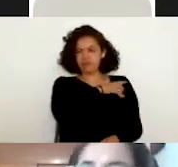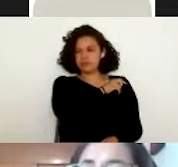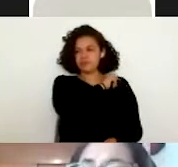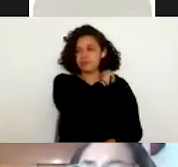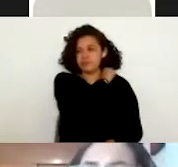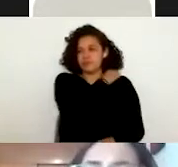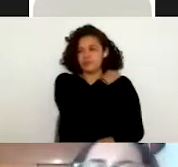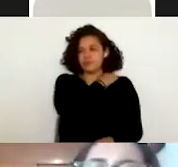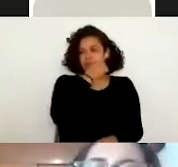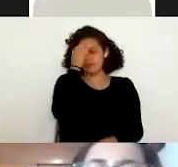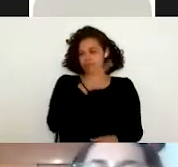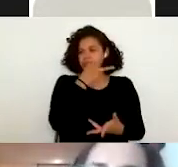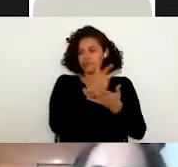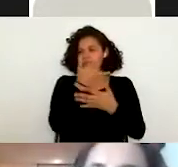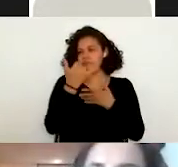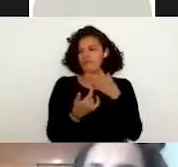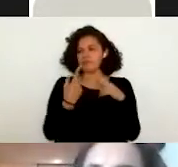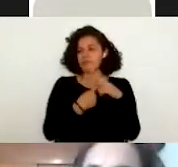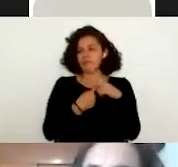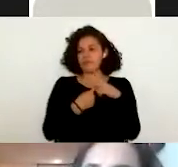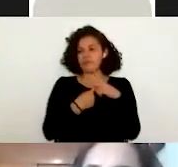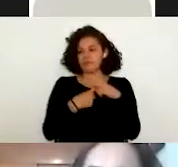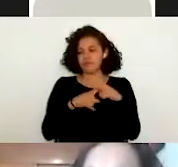proyectos, ya tenemos...